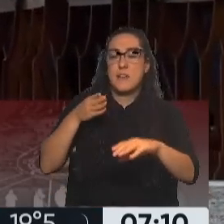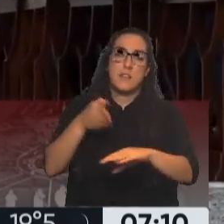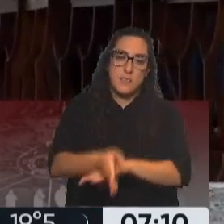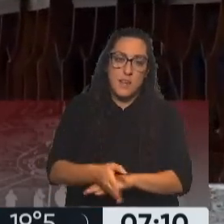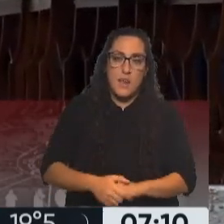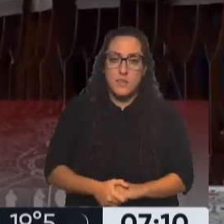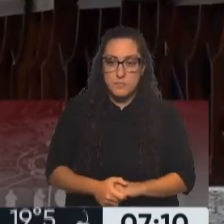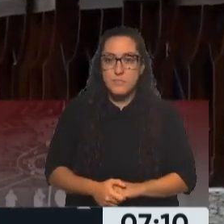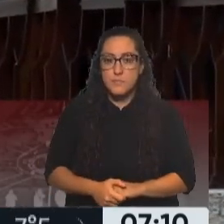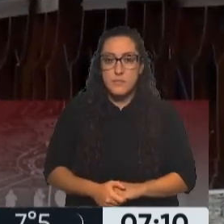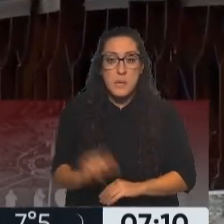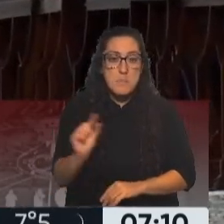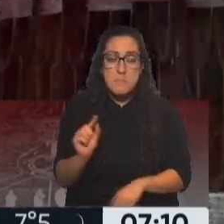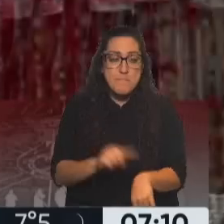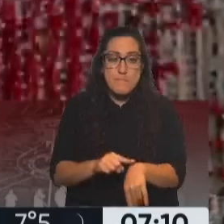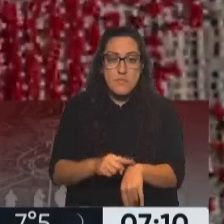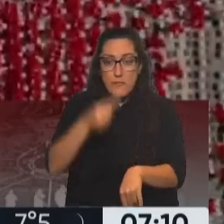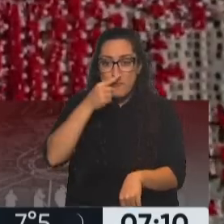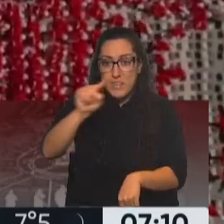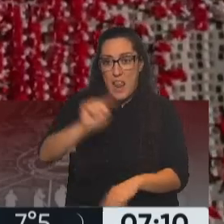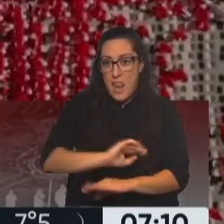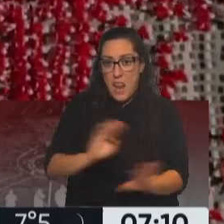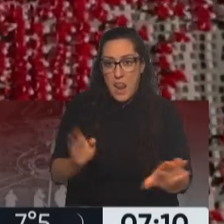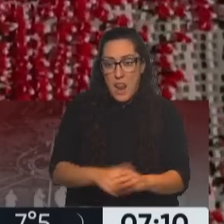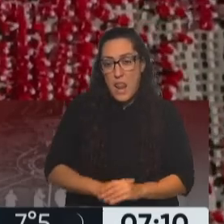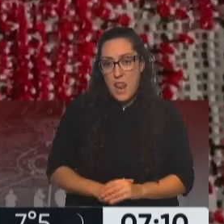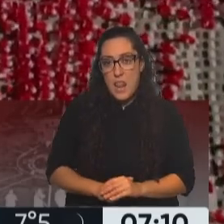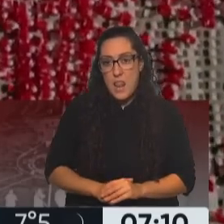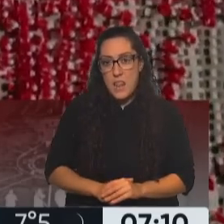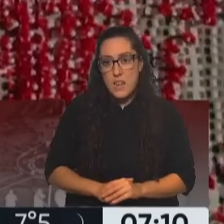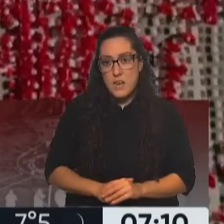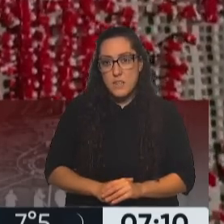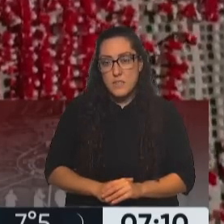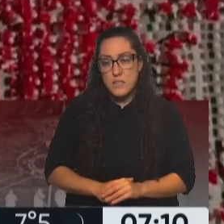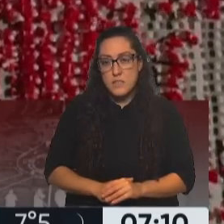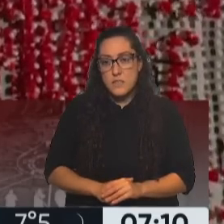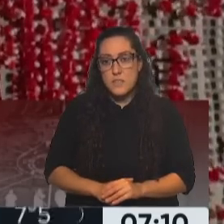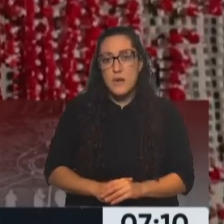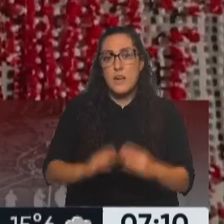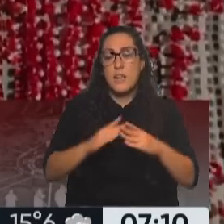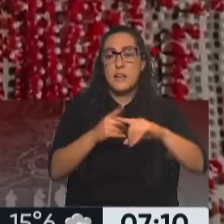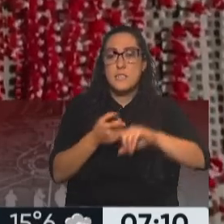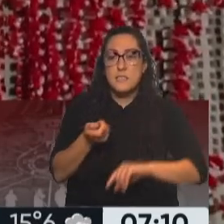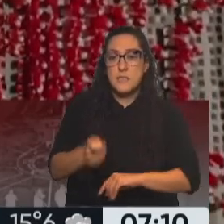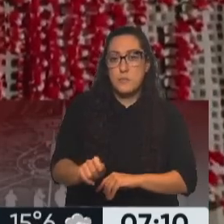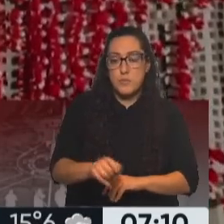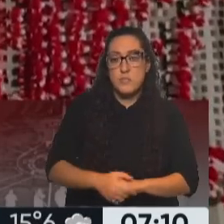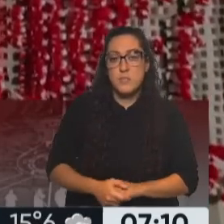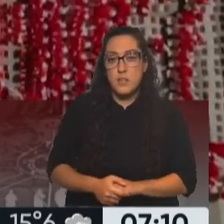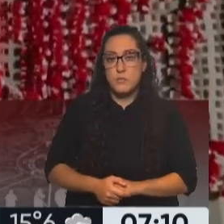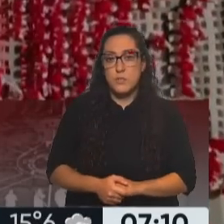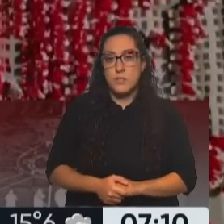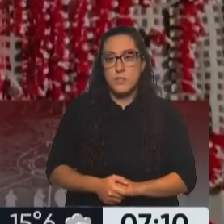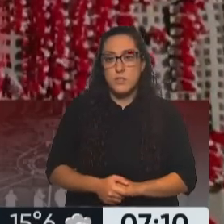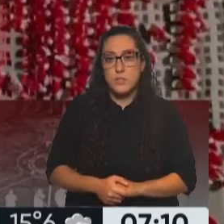Bueno, Tito, ya los minutos finales. Este es el último ingreso de Francisco a la Basílica de San Pedro, lo que estamos viendo. Y ciertamente